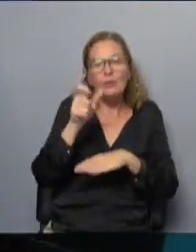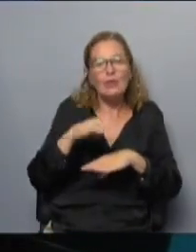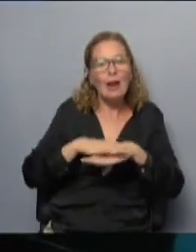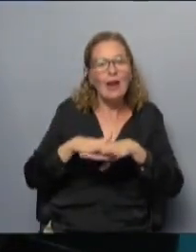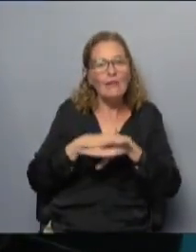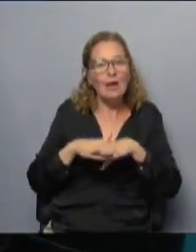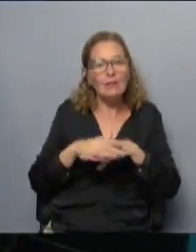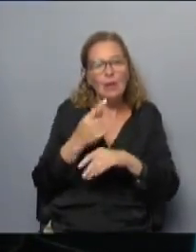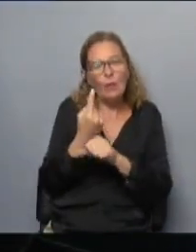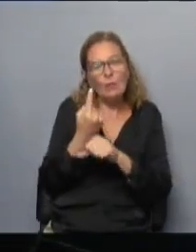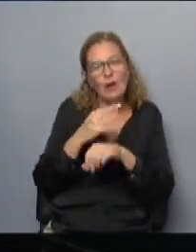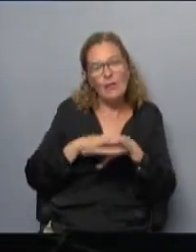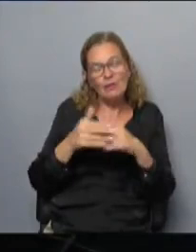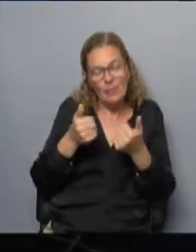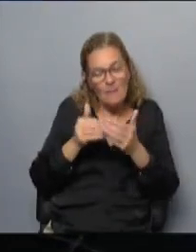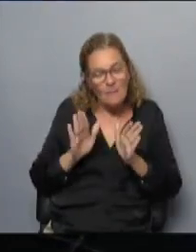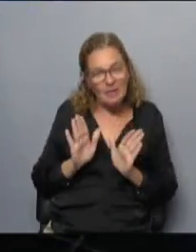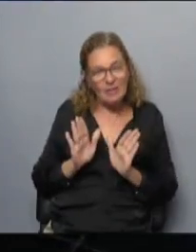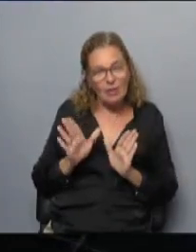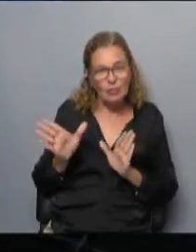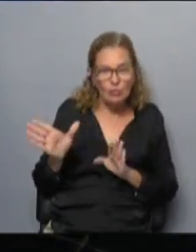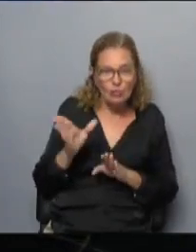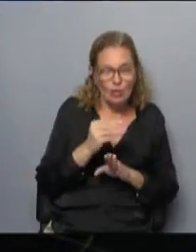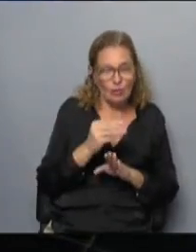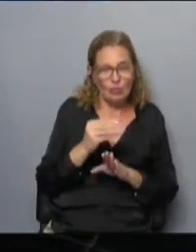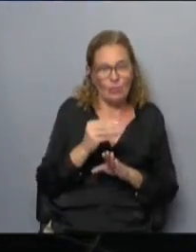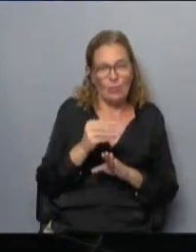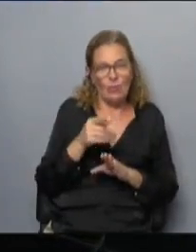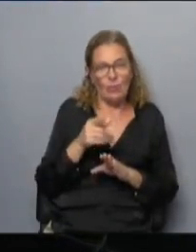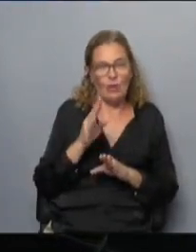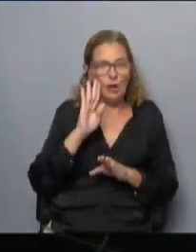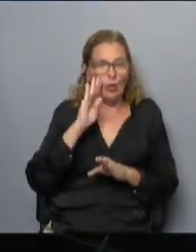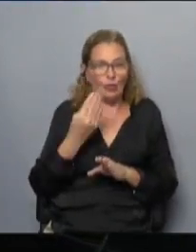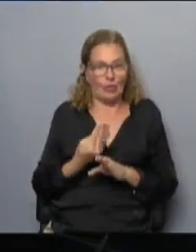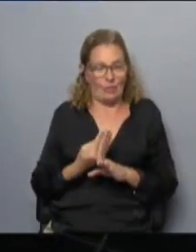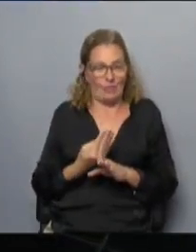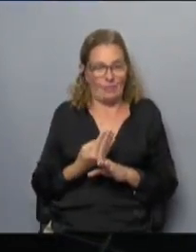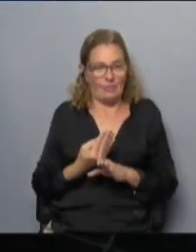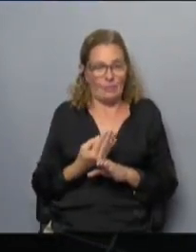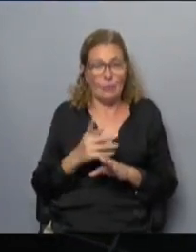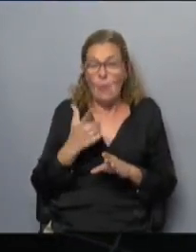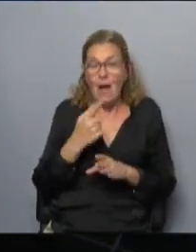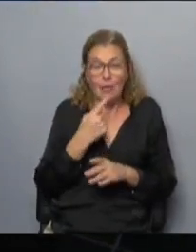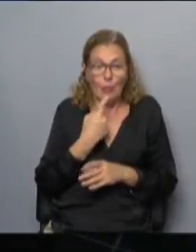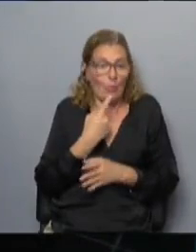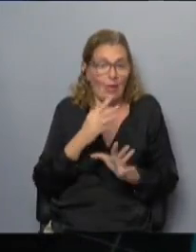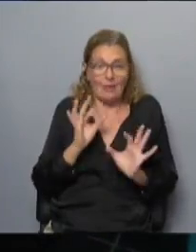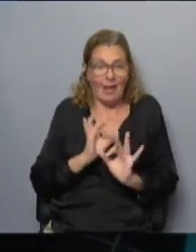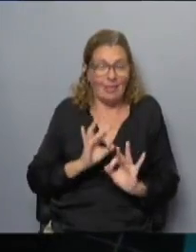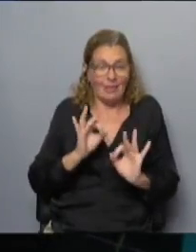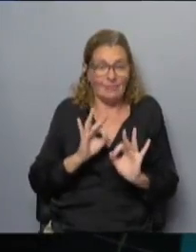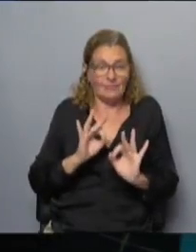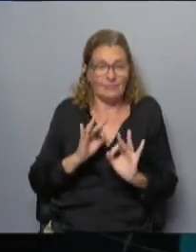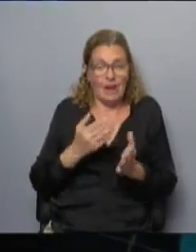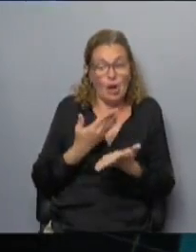base o una de las bases para empezar todos somos en tanto somos reconocidos no hay misterios la inclusión